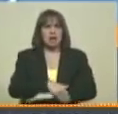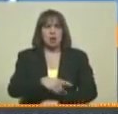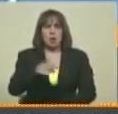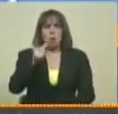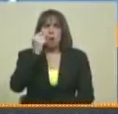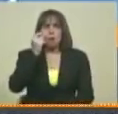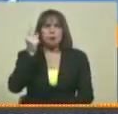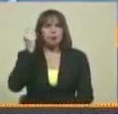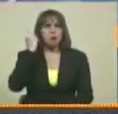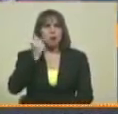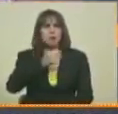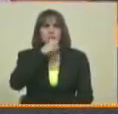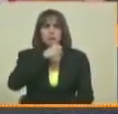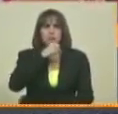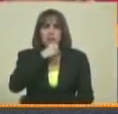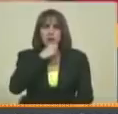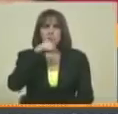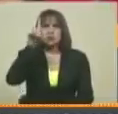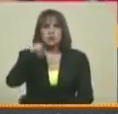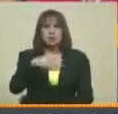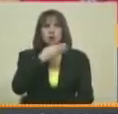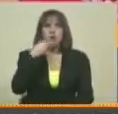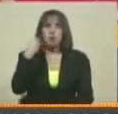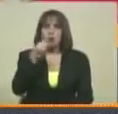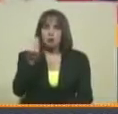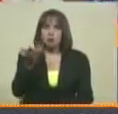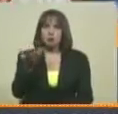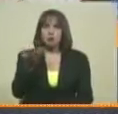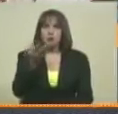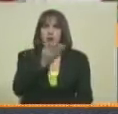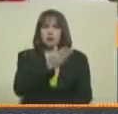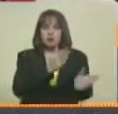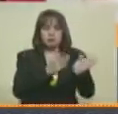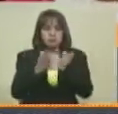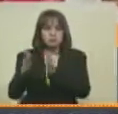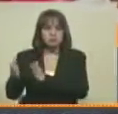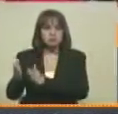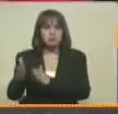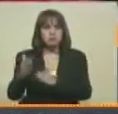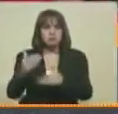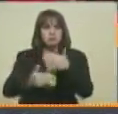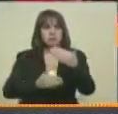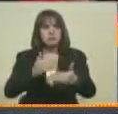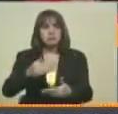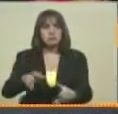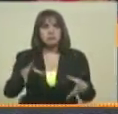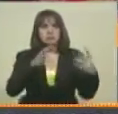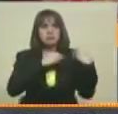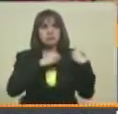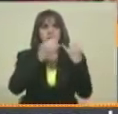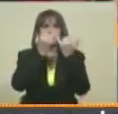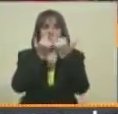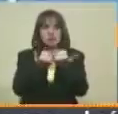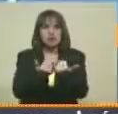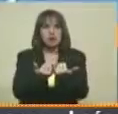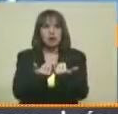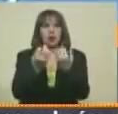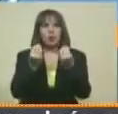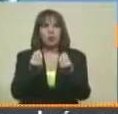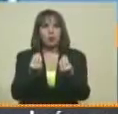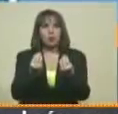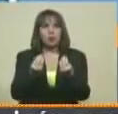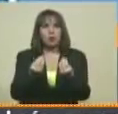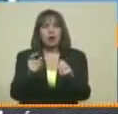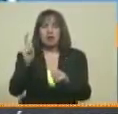edad, de la juventud. Y poco a poco los consejos comunales fueron asumiendo las tareas que la revolución le ha dado.